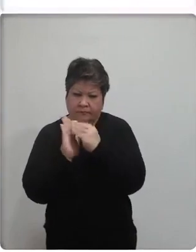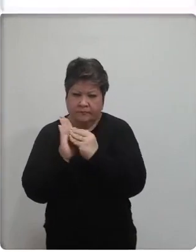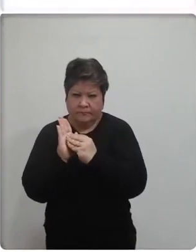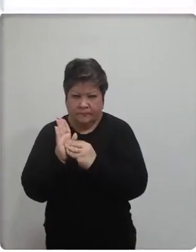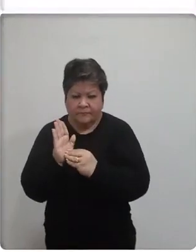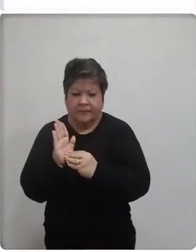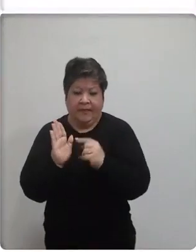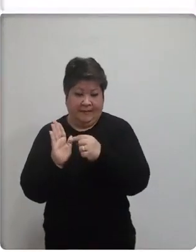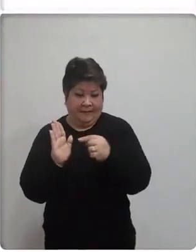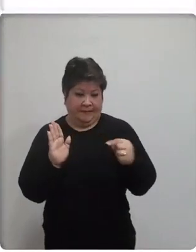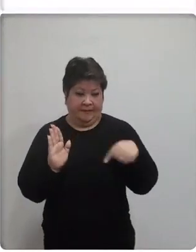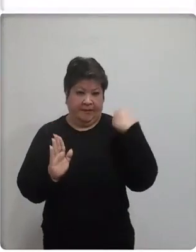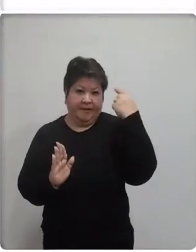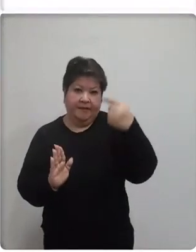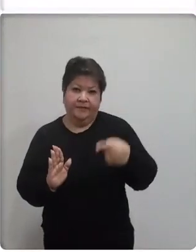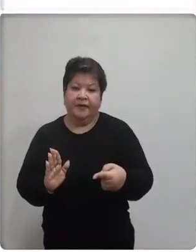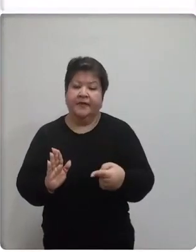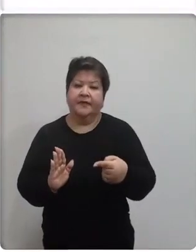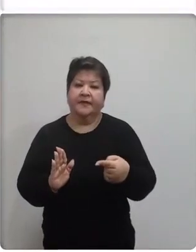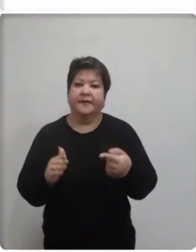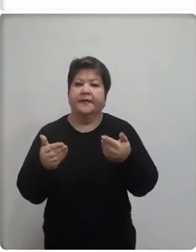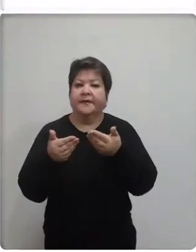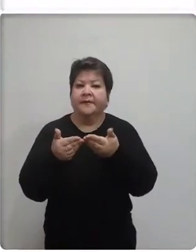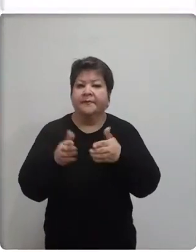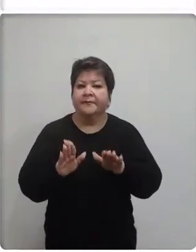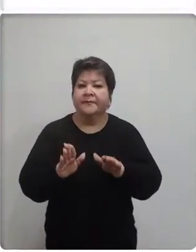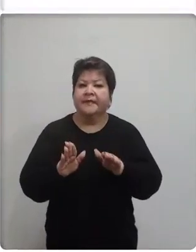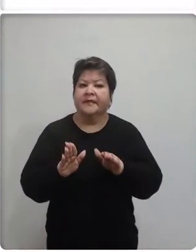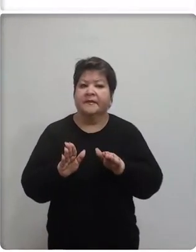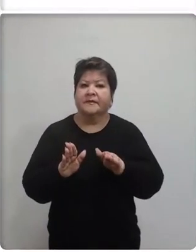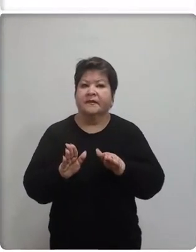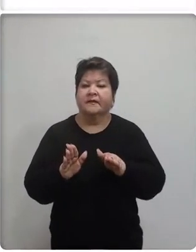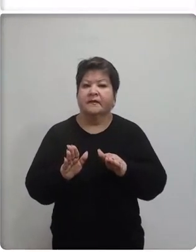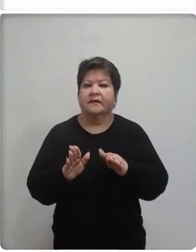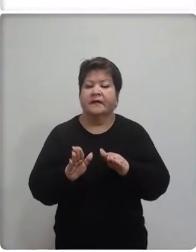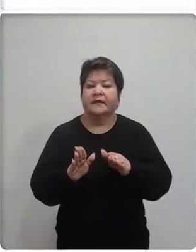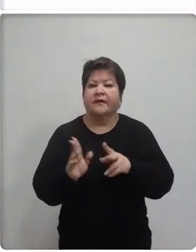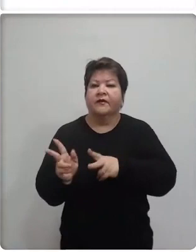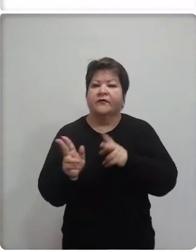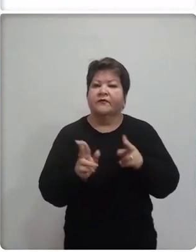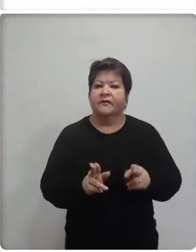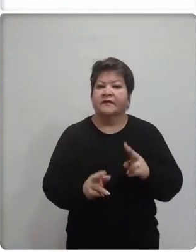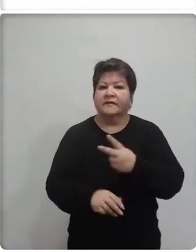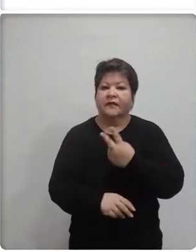la semana que viene a lo que implica el contenido de la fase 2.